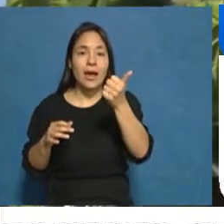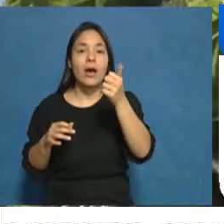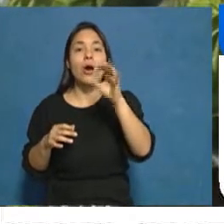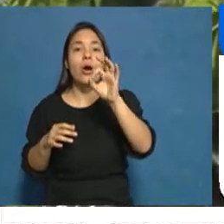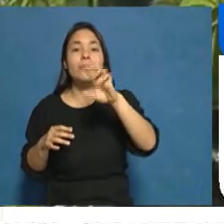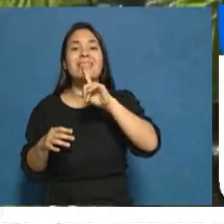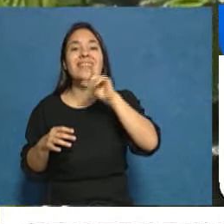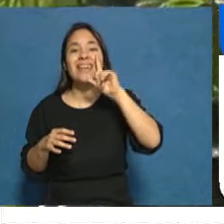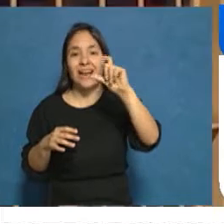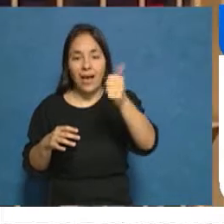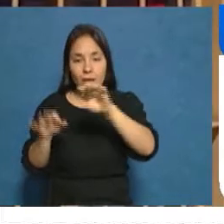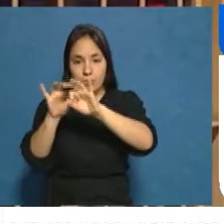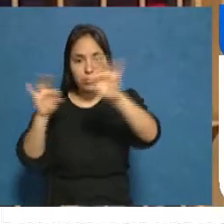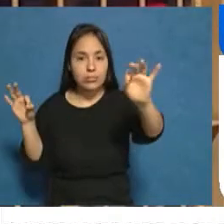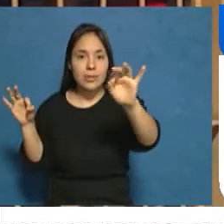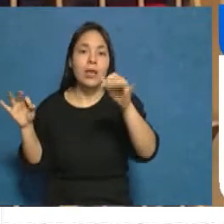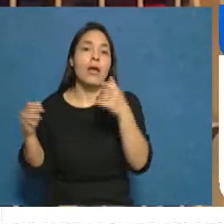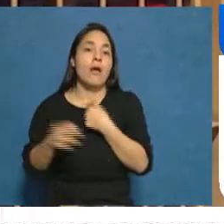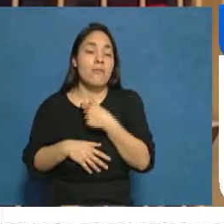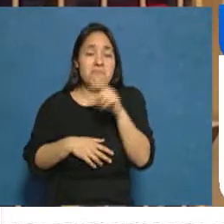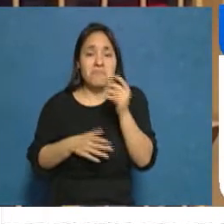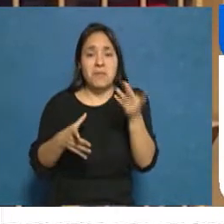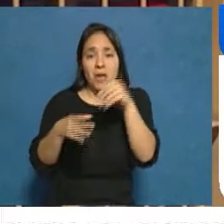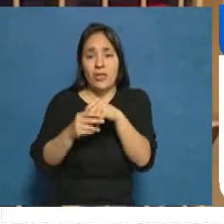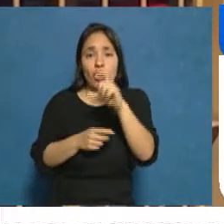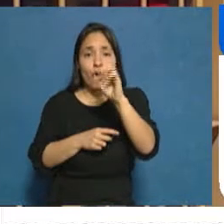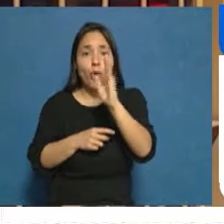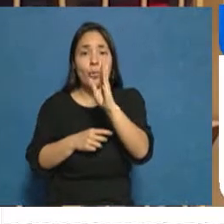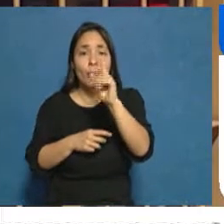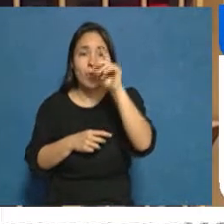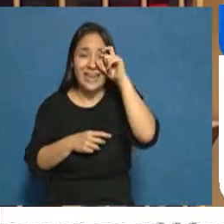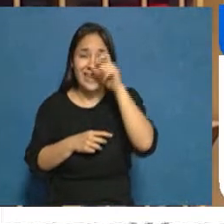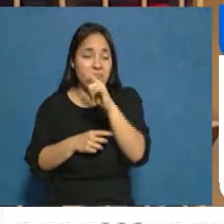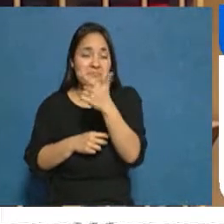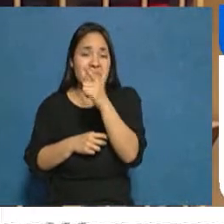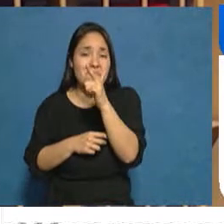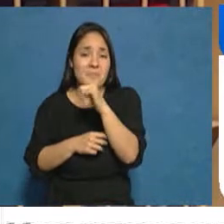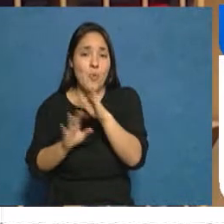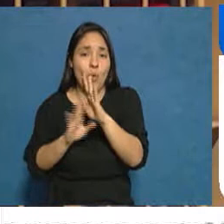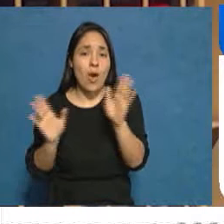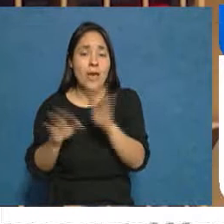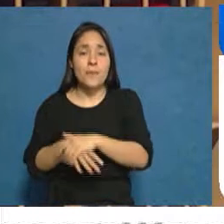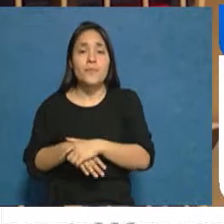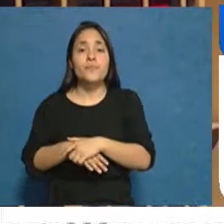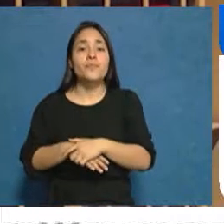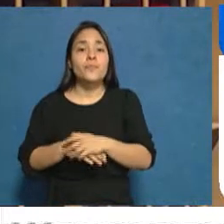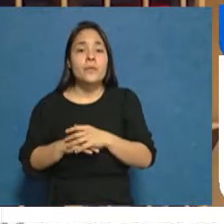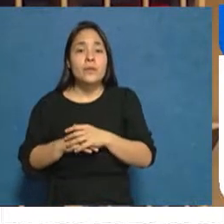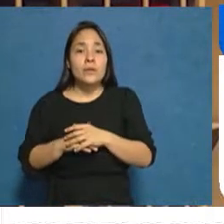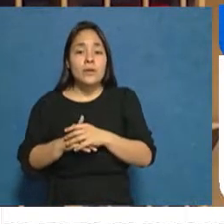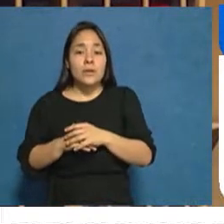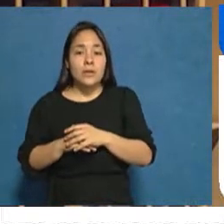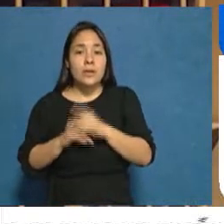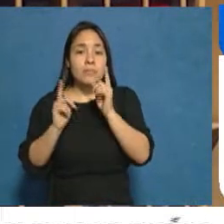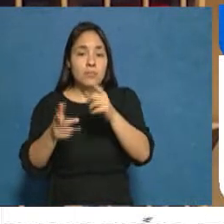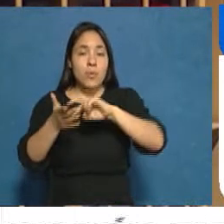cobre. Los motivos muchas veces ronda quizá a los conflictos entre los